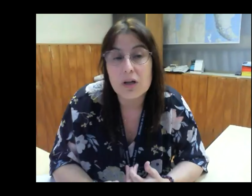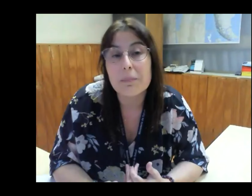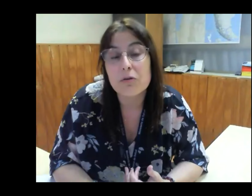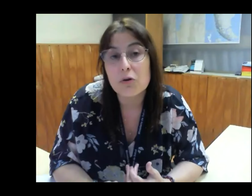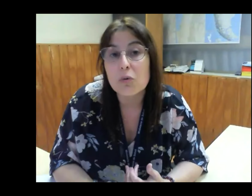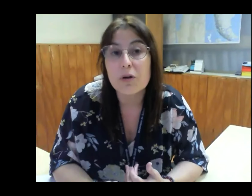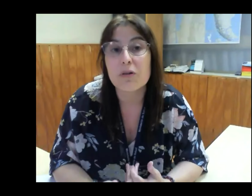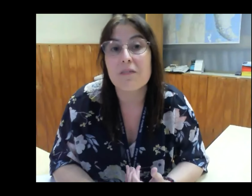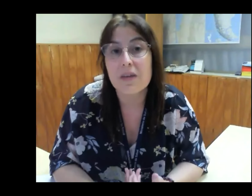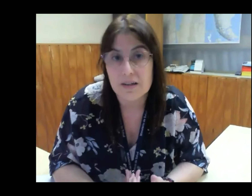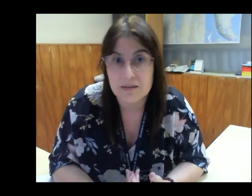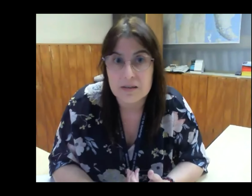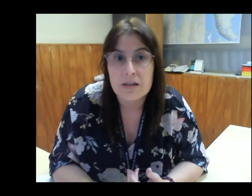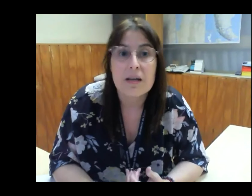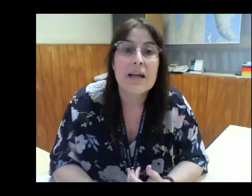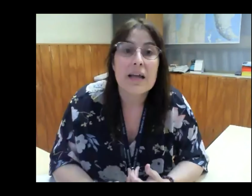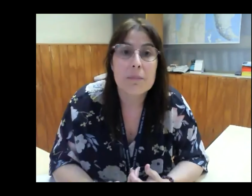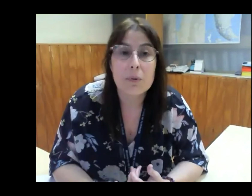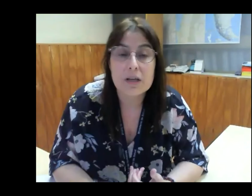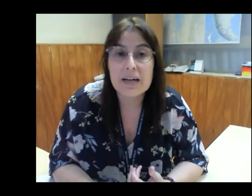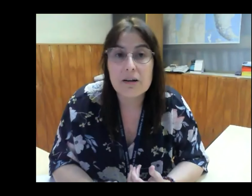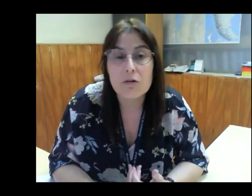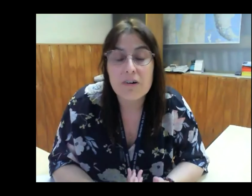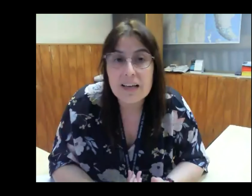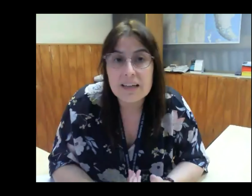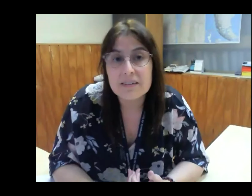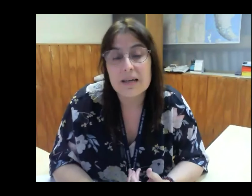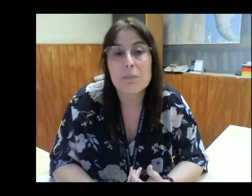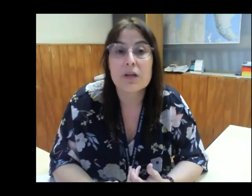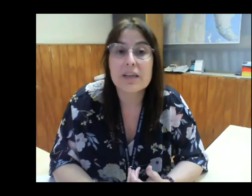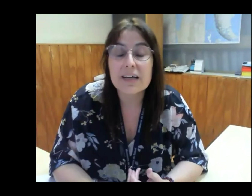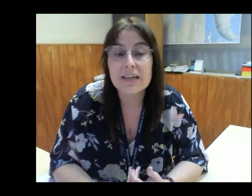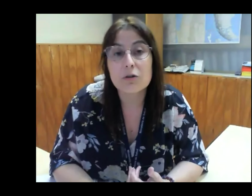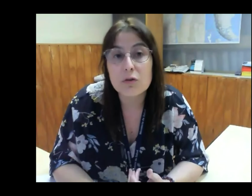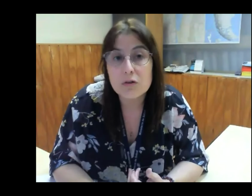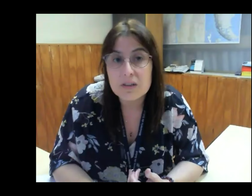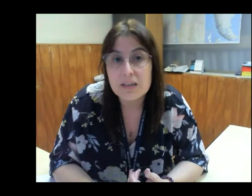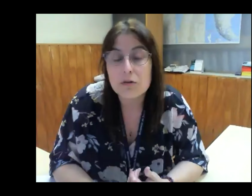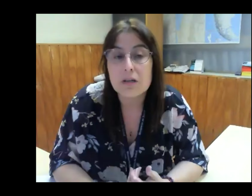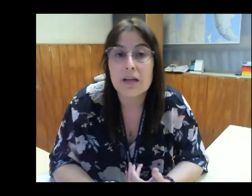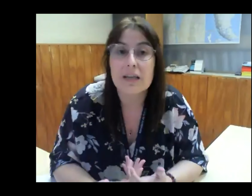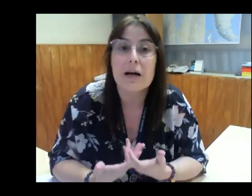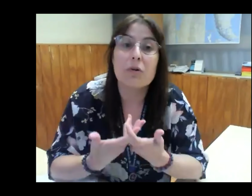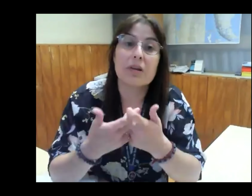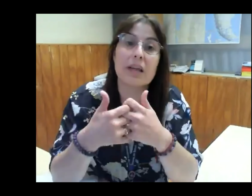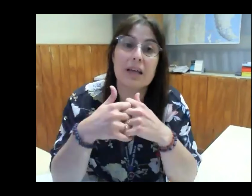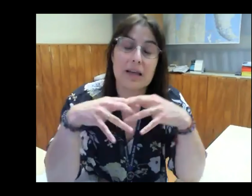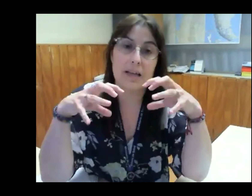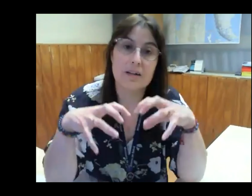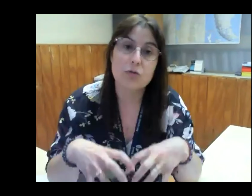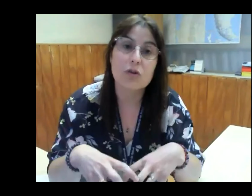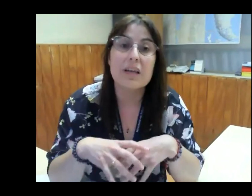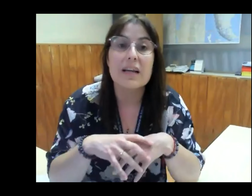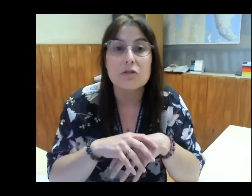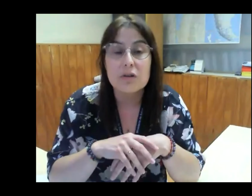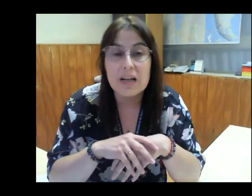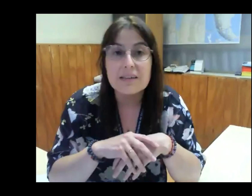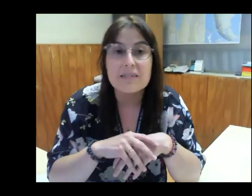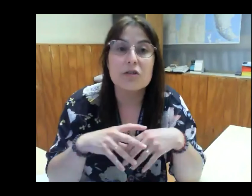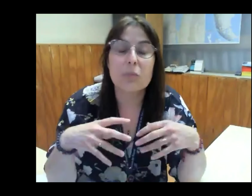¿cierto?, el mayor número de vidas, en políticas globales, en políticas que no solo sean de